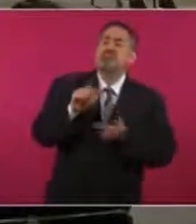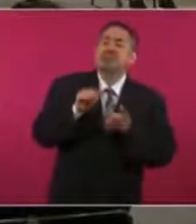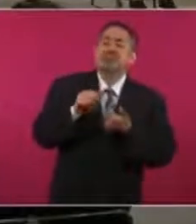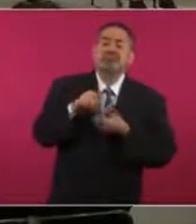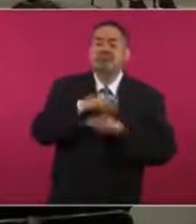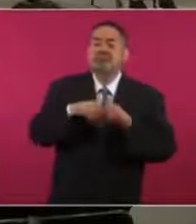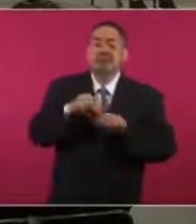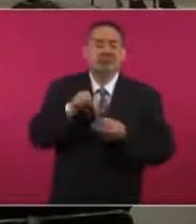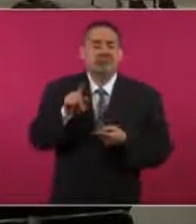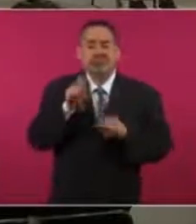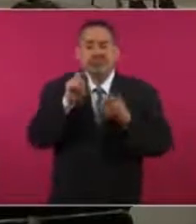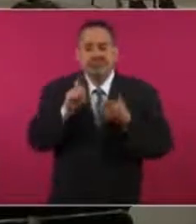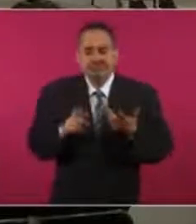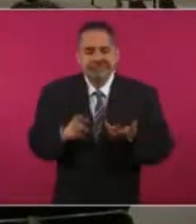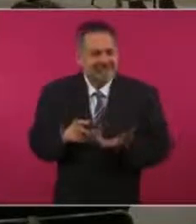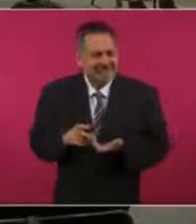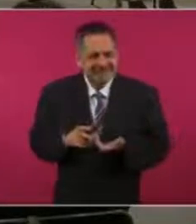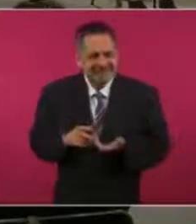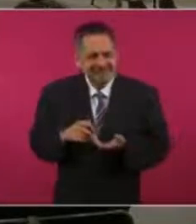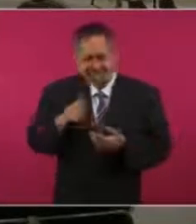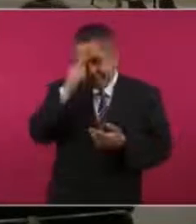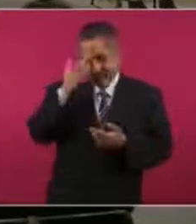que era entregar bienes